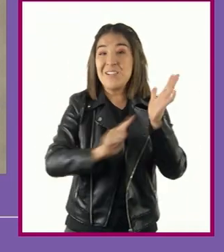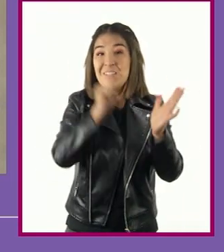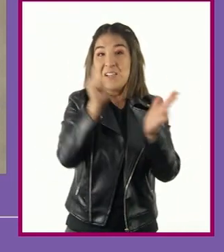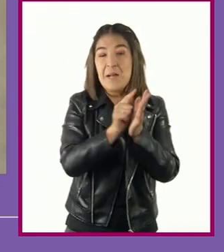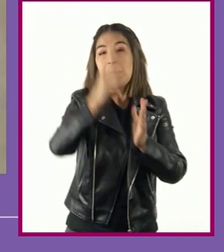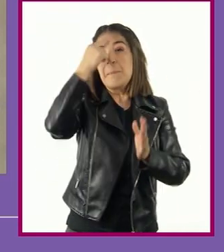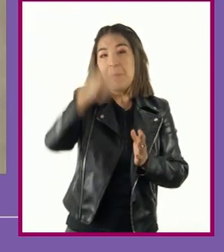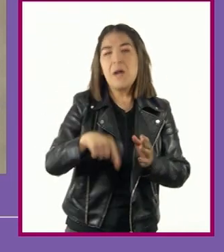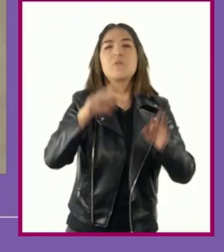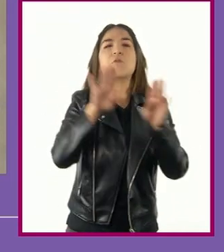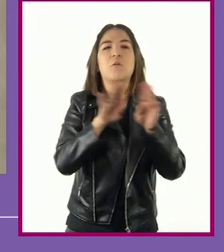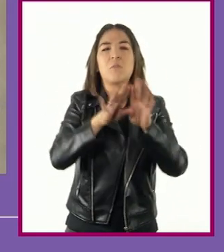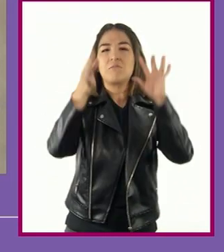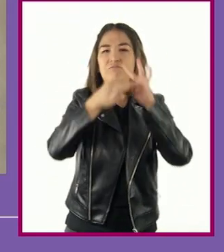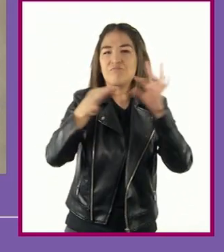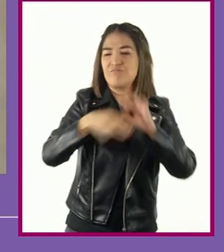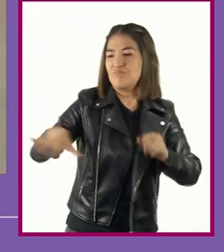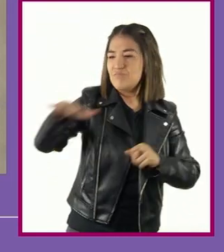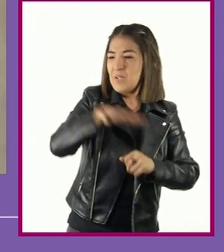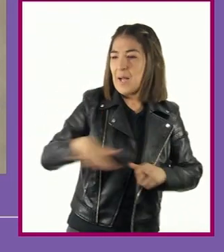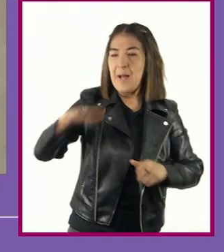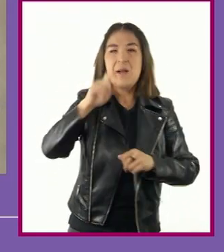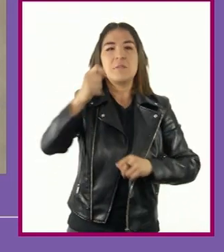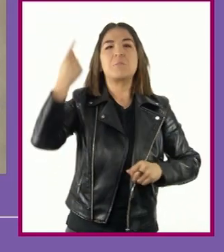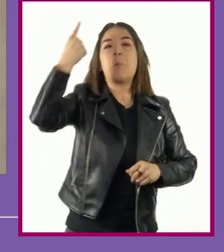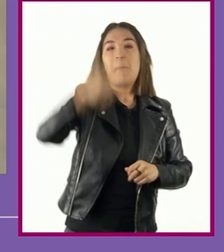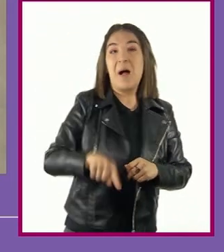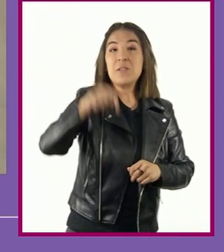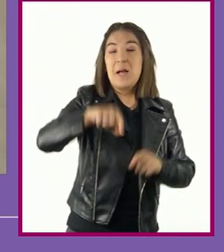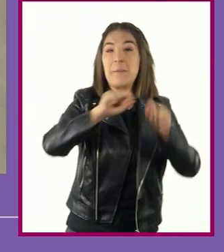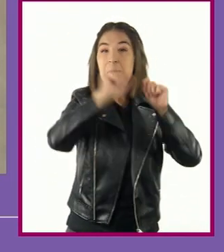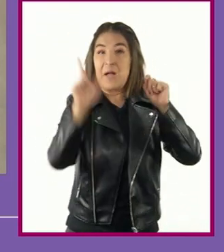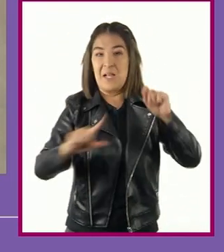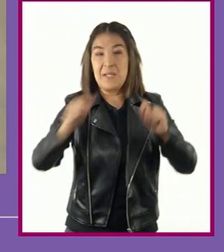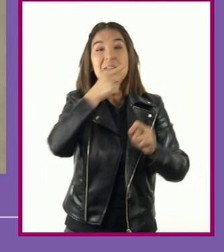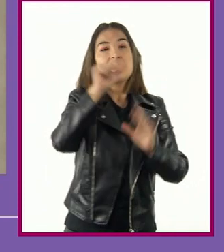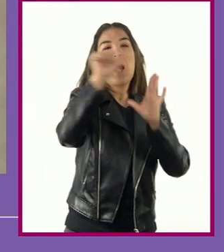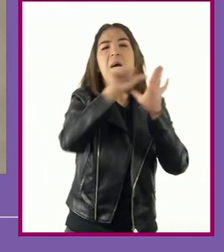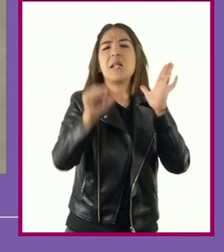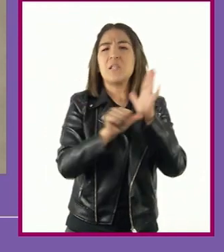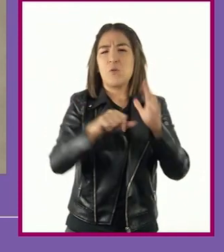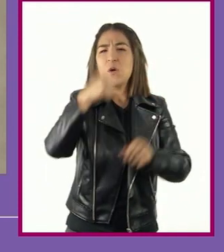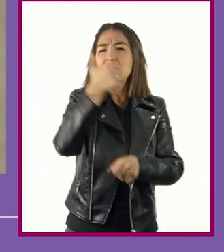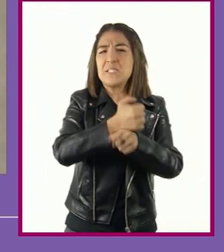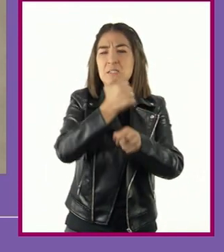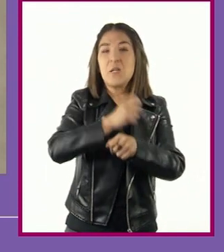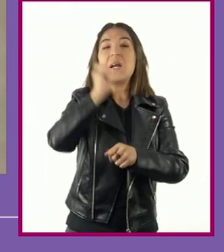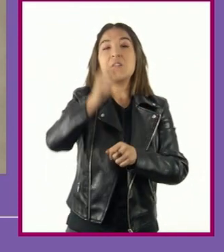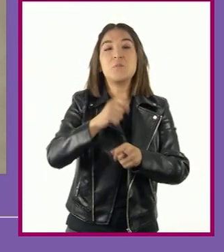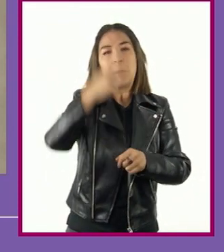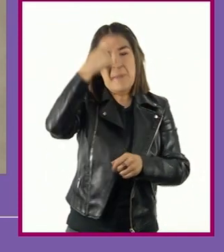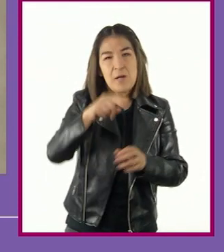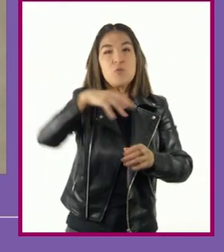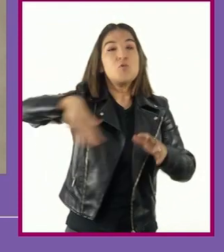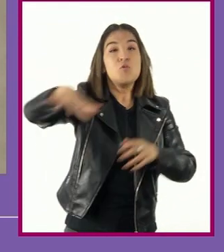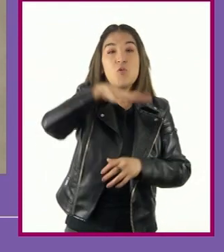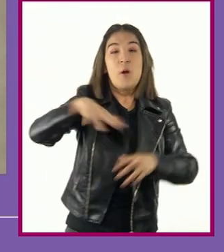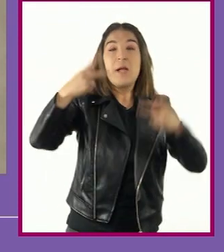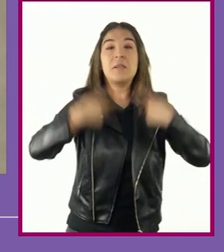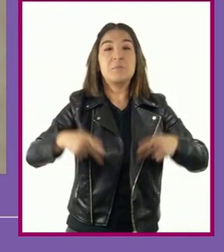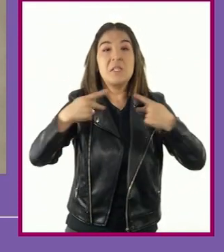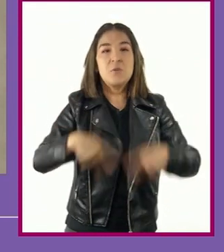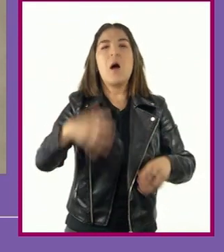que rige a la nación y en su artículo 6 establece el derecho a la información